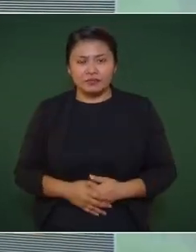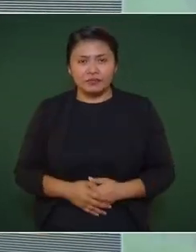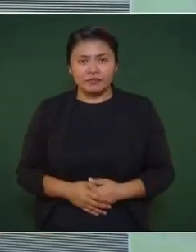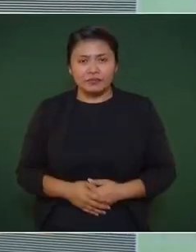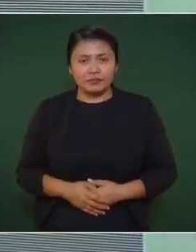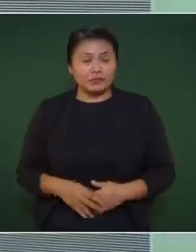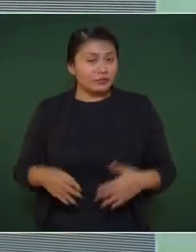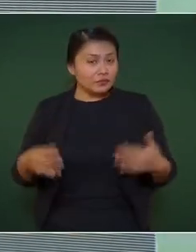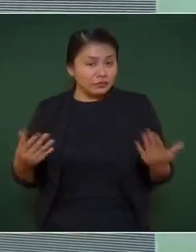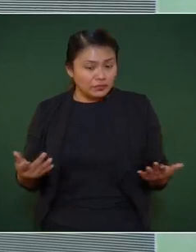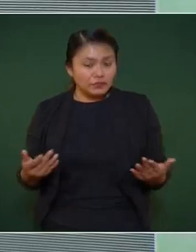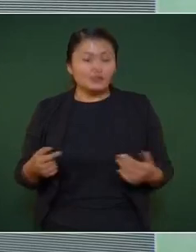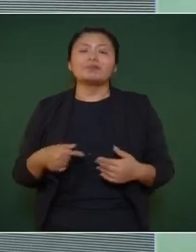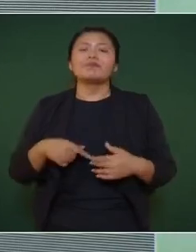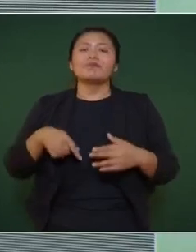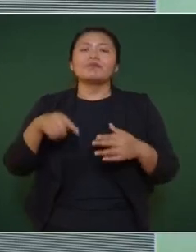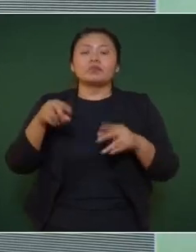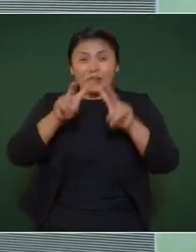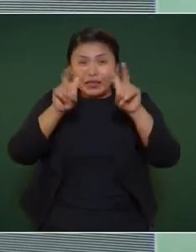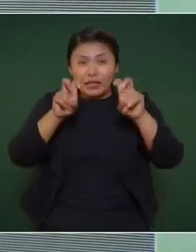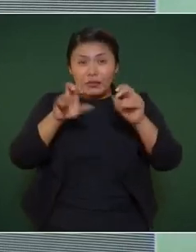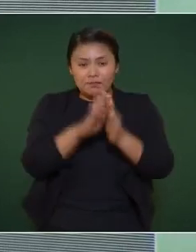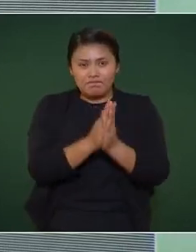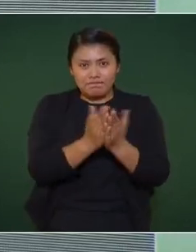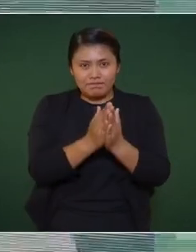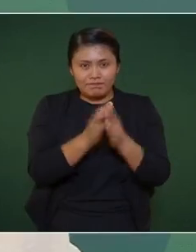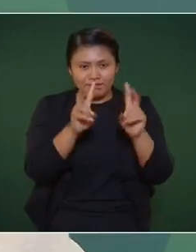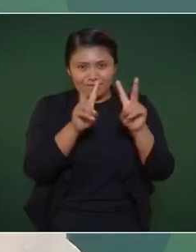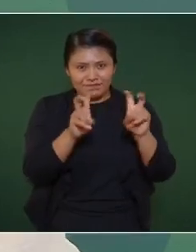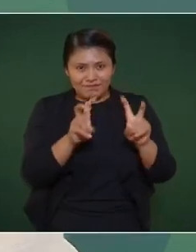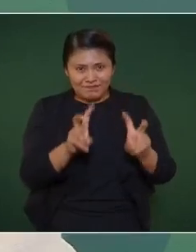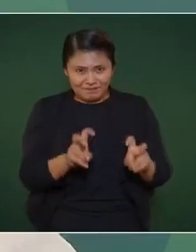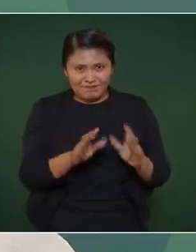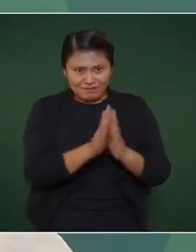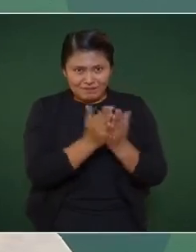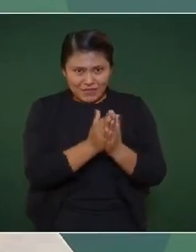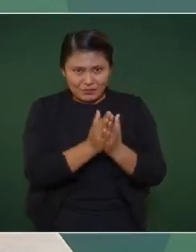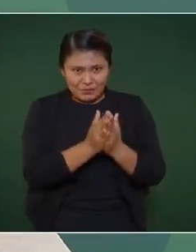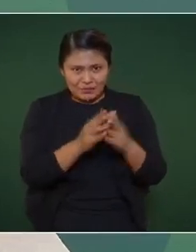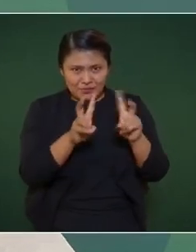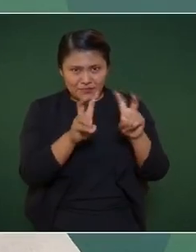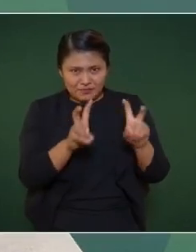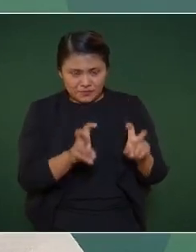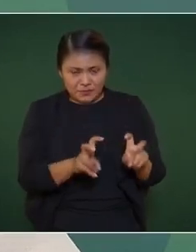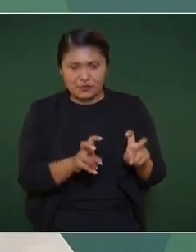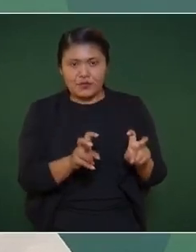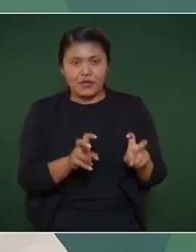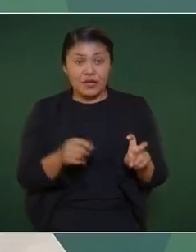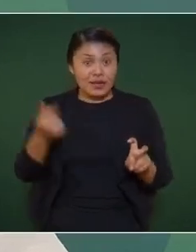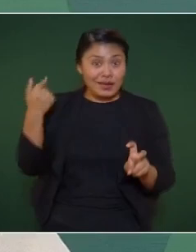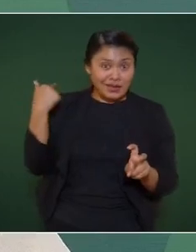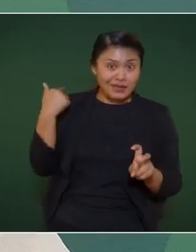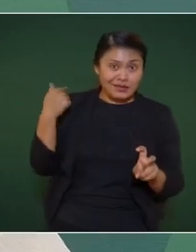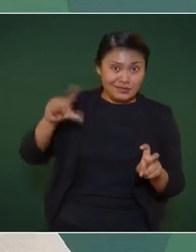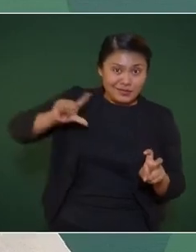pudo. Lo de los contenidos de los libros de texto, no querían.